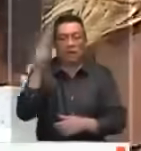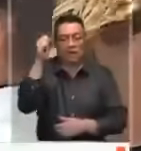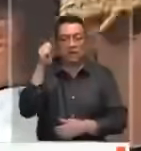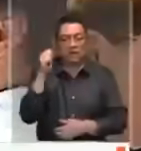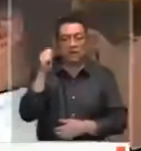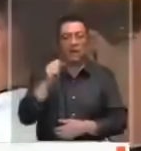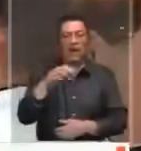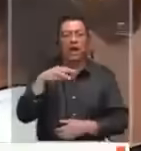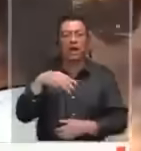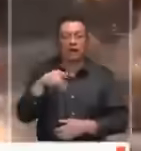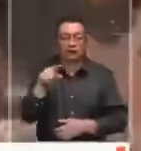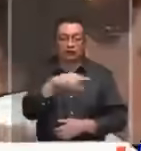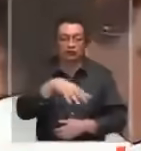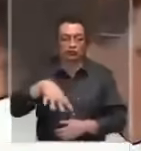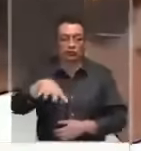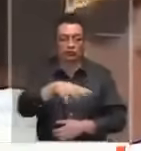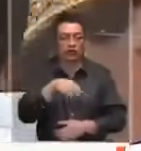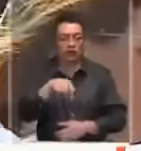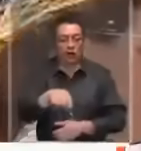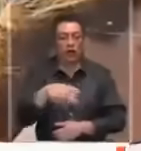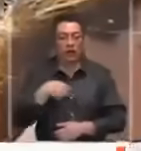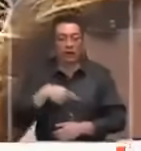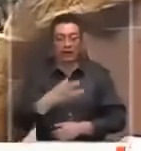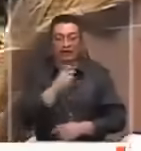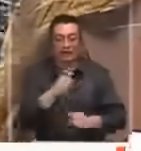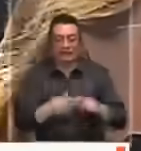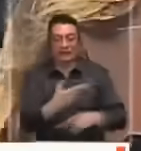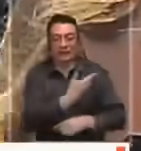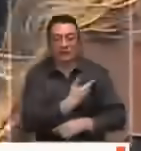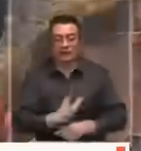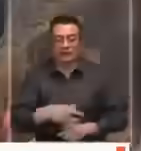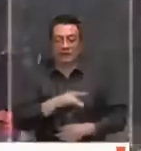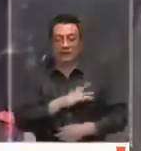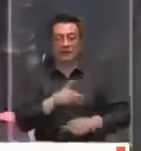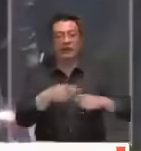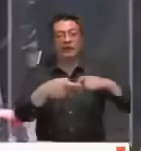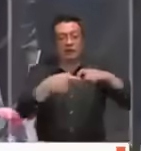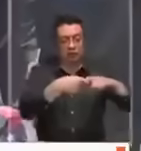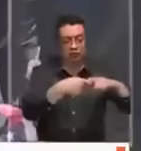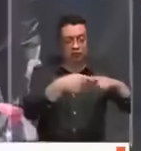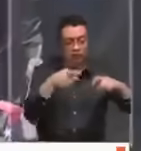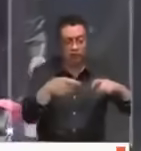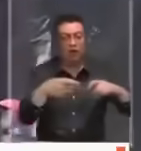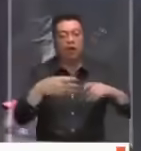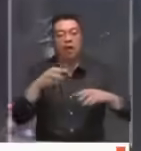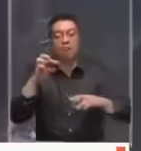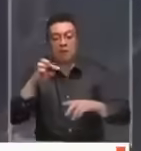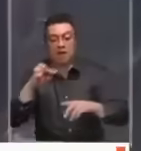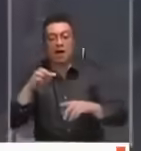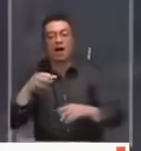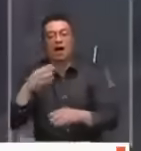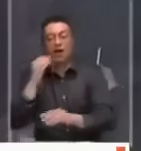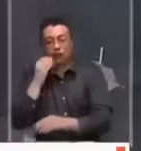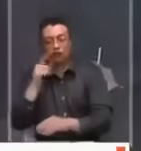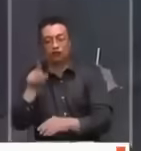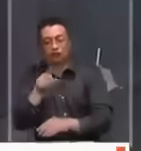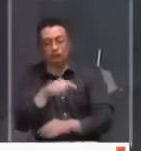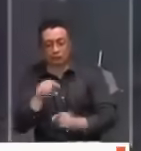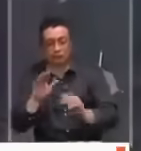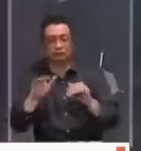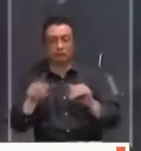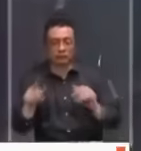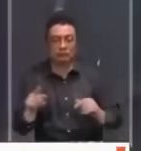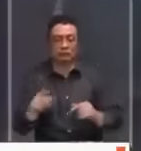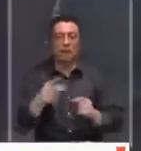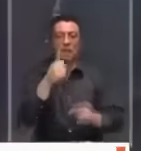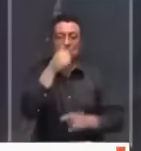para despedir, bueno, a quien fuera presidente de la República, pero también a quien fuera el marido, el abuelo, el padre, sí. Y es el momento de que la familia viva su duelo en